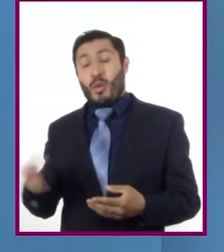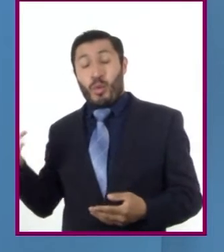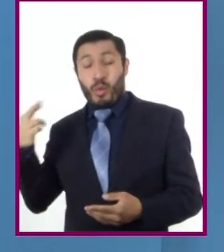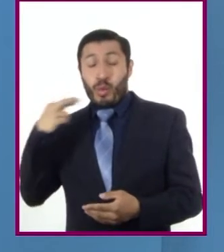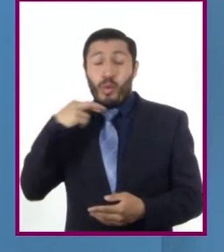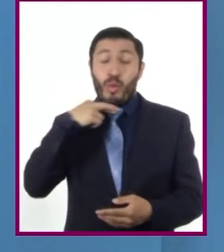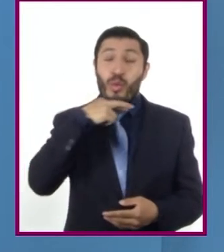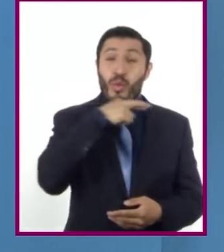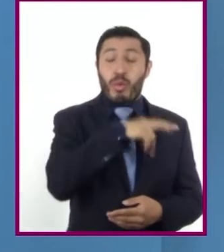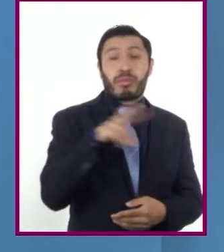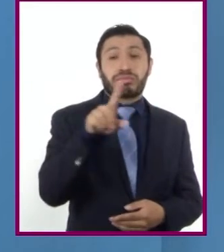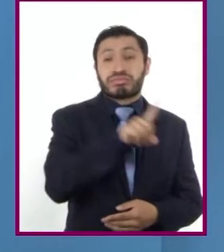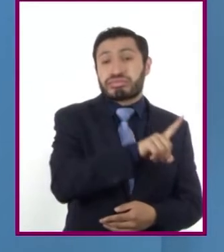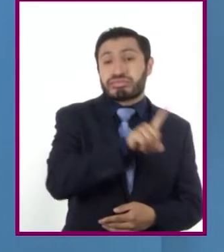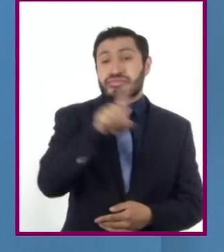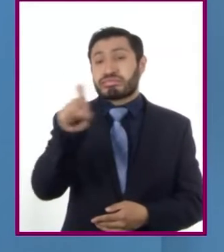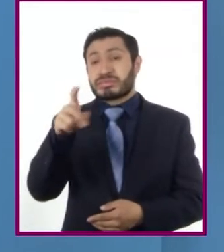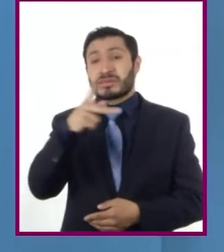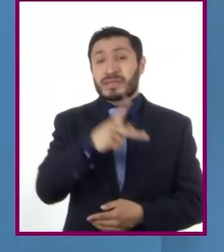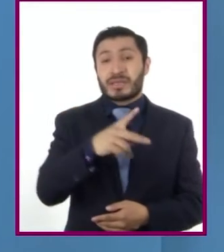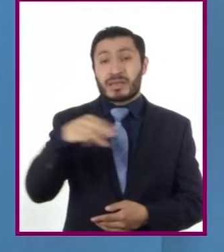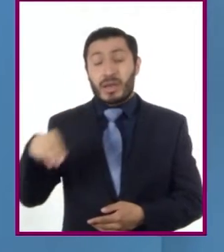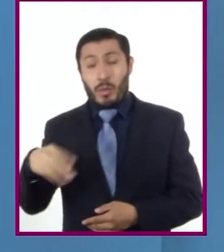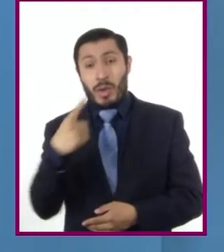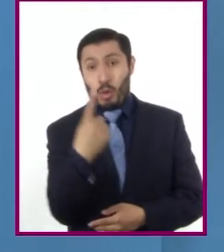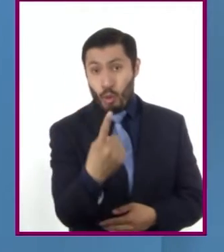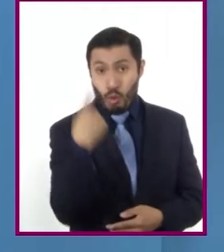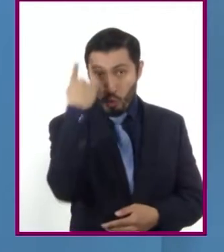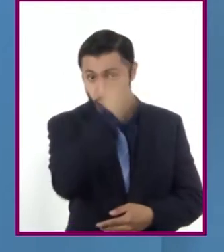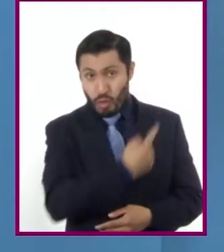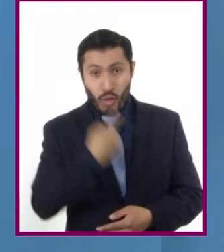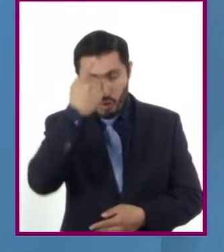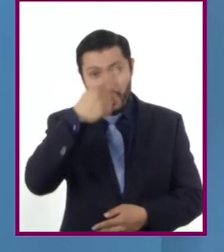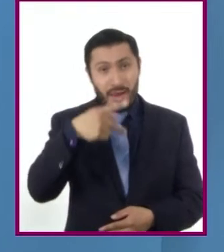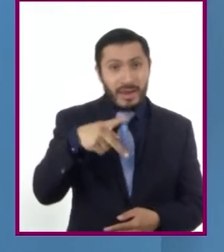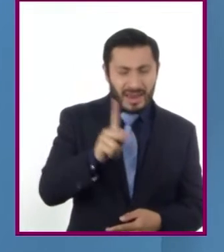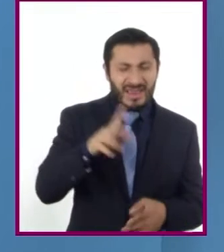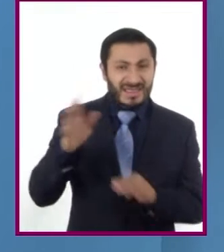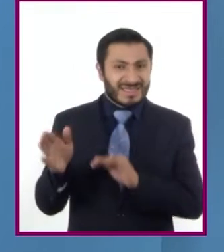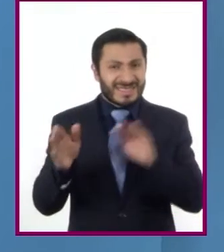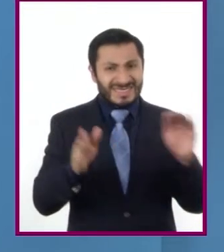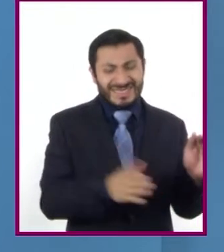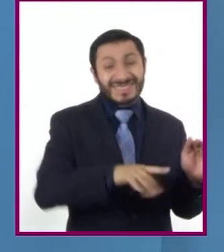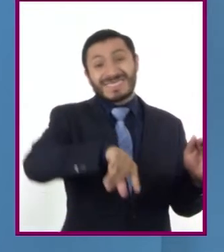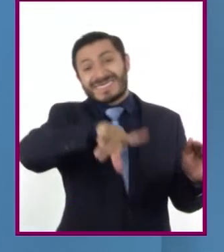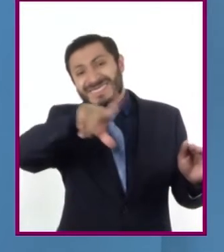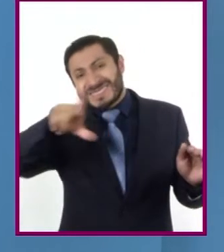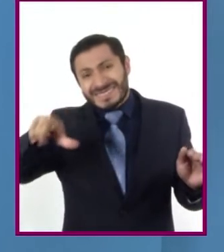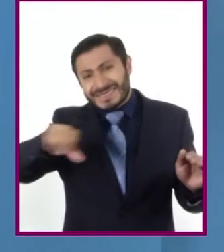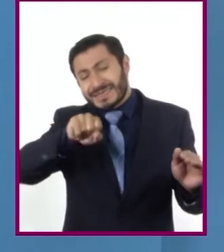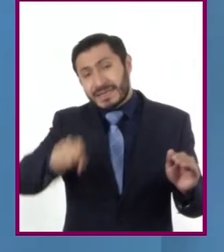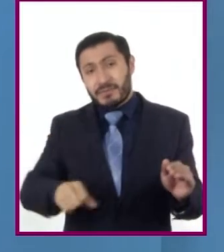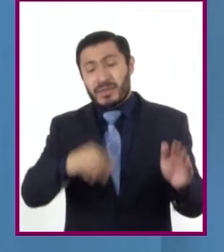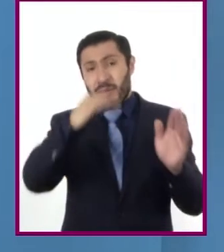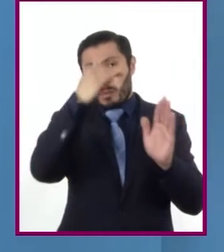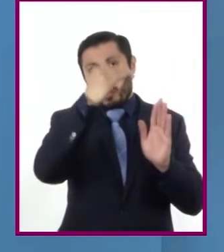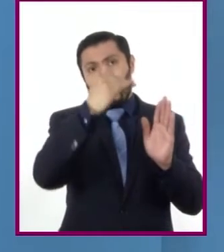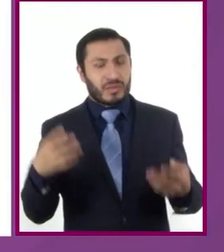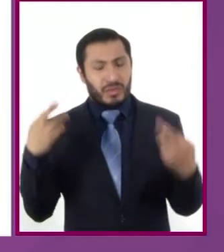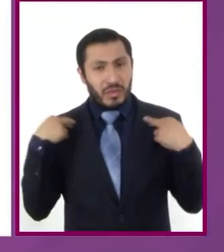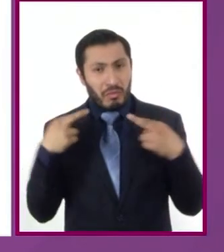una rapidez de 100 kilómetros por hora. Pero posteriormente a su rendimiento, fue